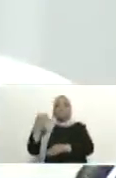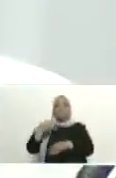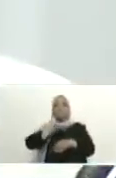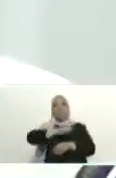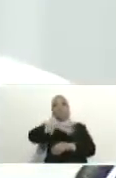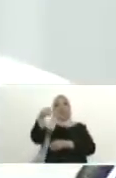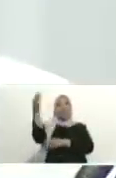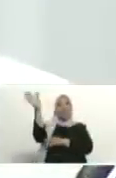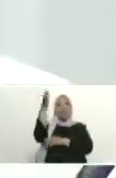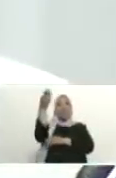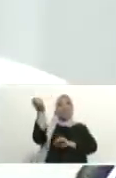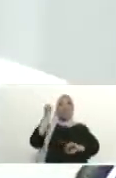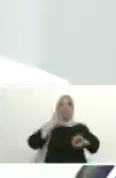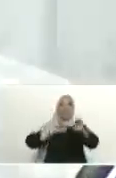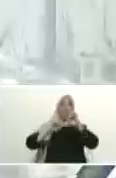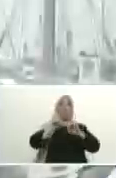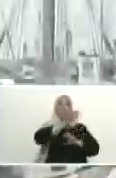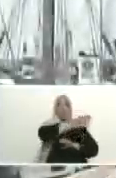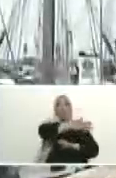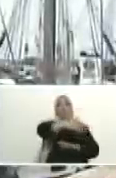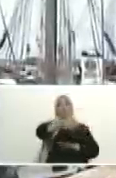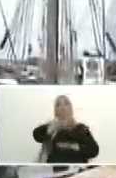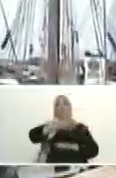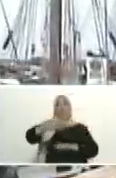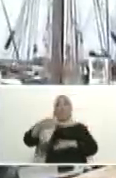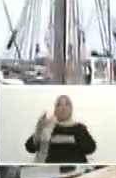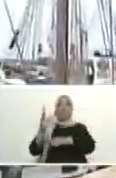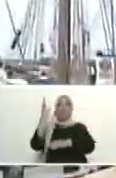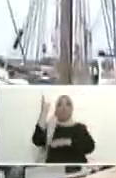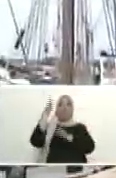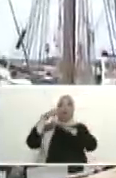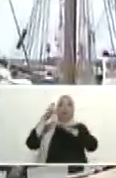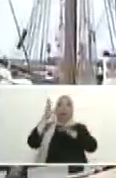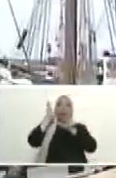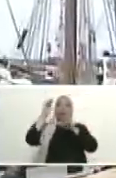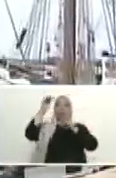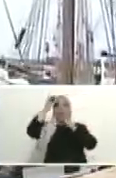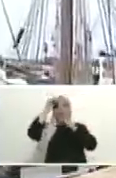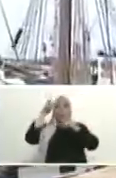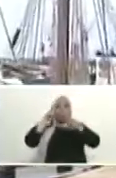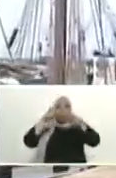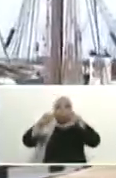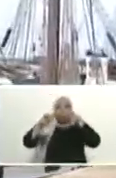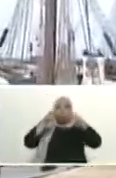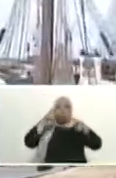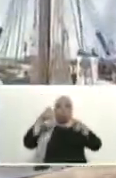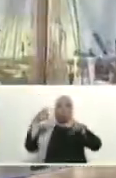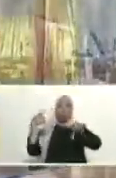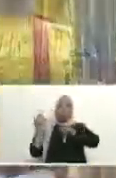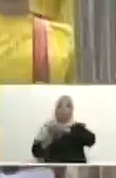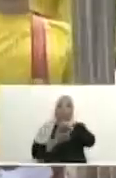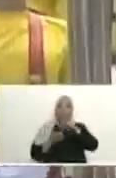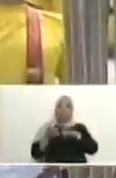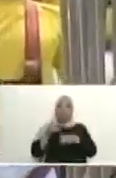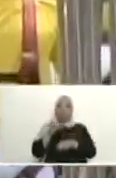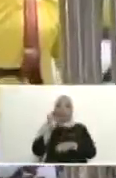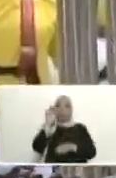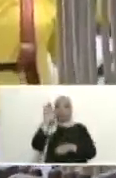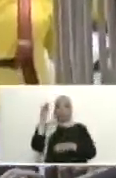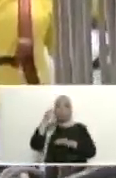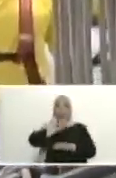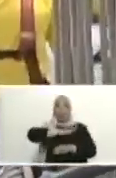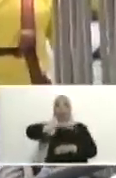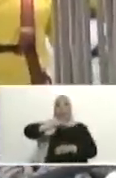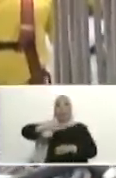vela tensa enfrentada al viento, y a ellos una atención vigilante para encarar los desafíos que la mar les